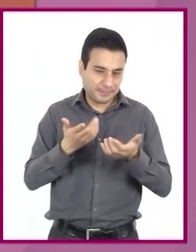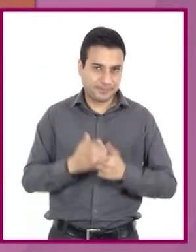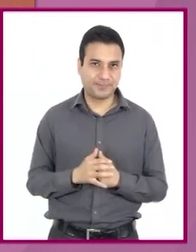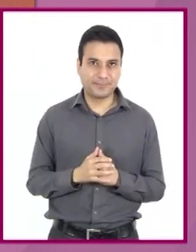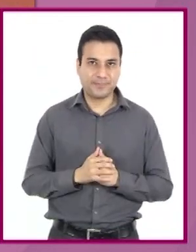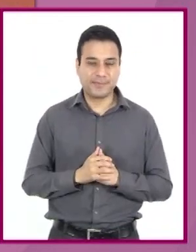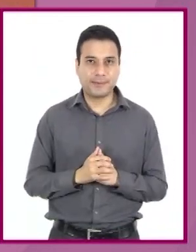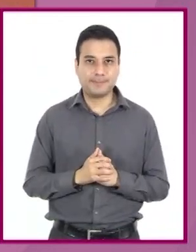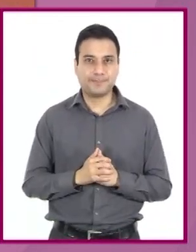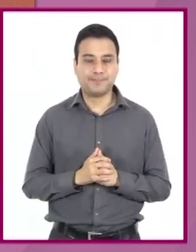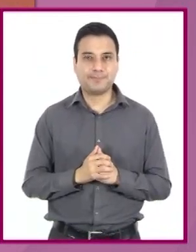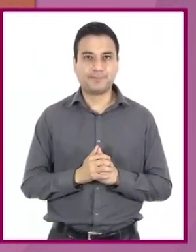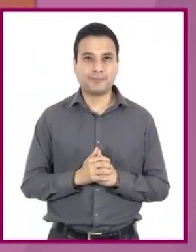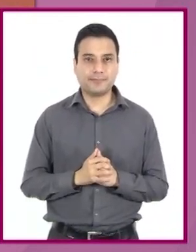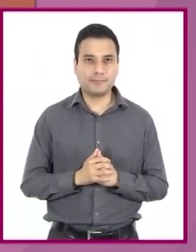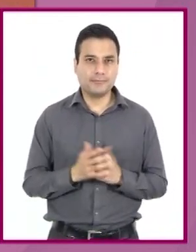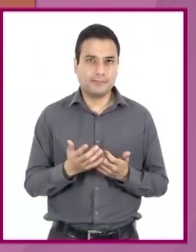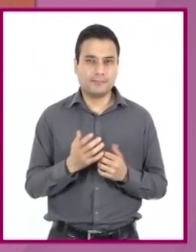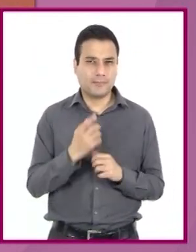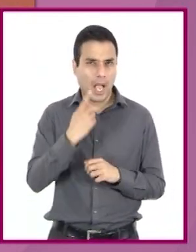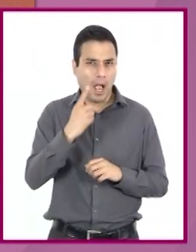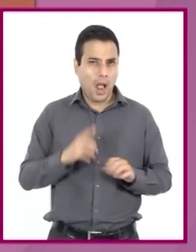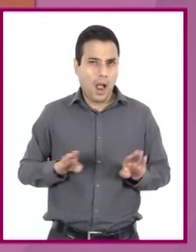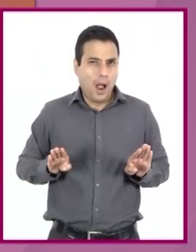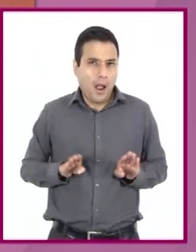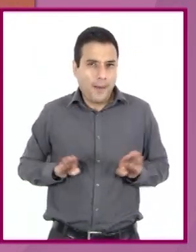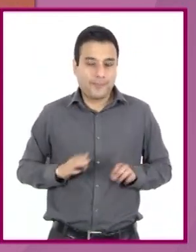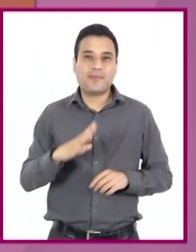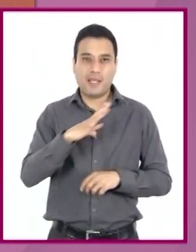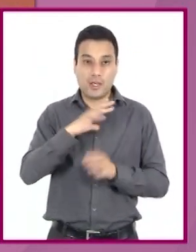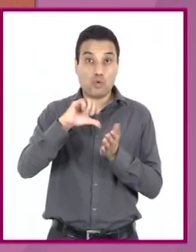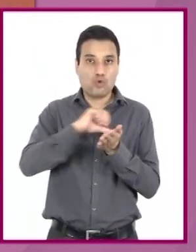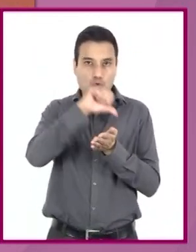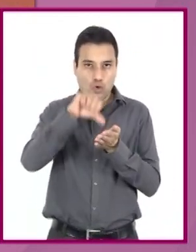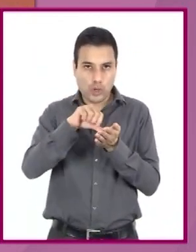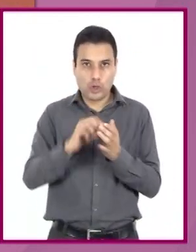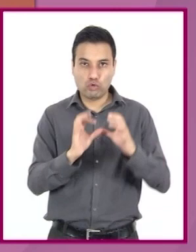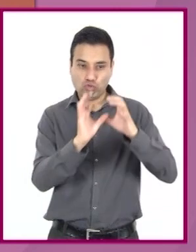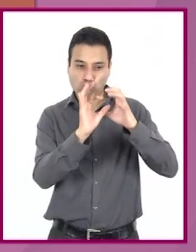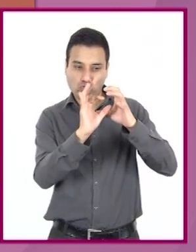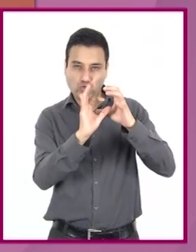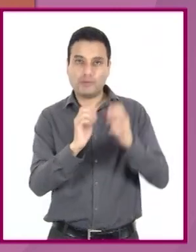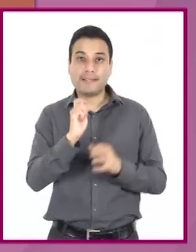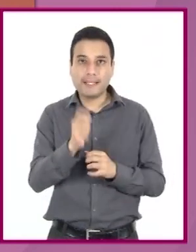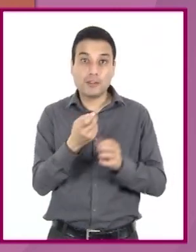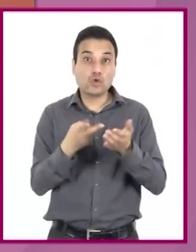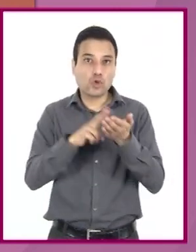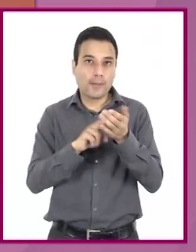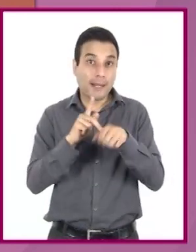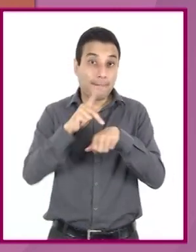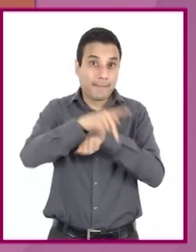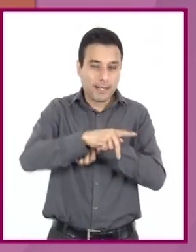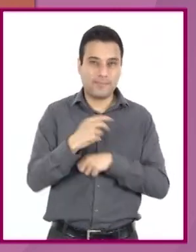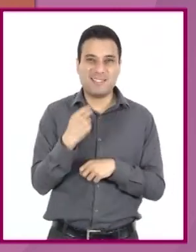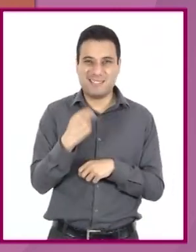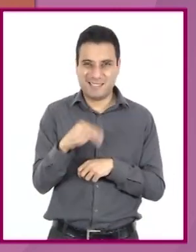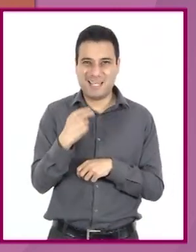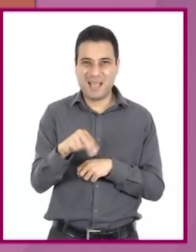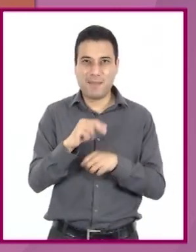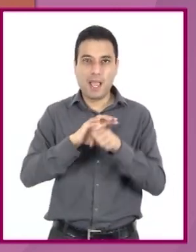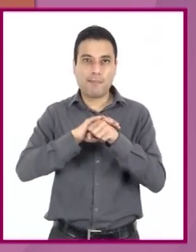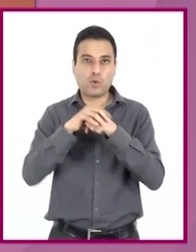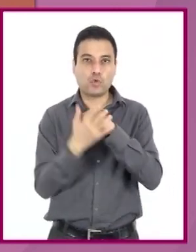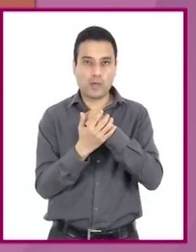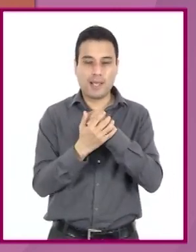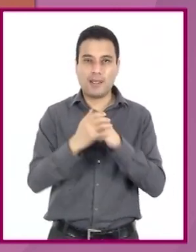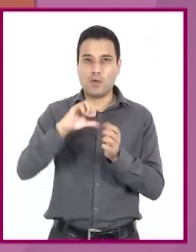Se caracterizan principalmente porque tienen un núcleo, el cual es una doble membrana, denominada envoltura nuclear, que